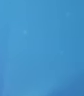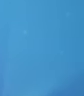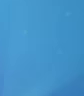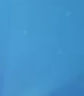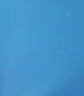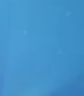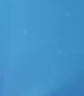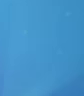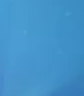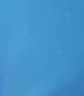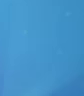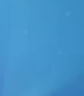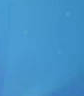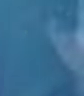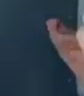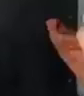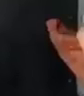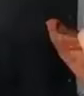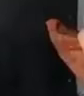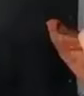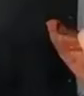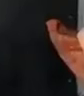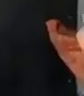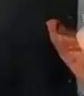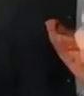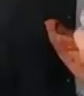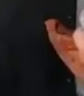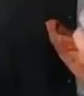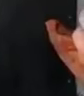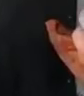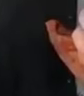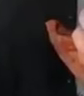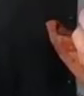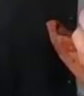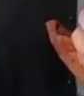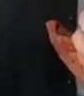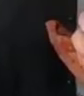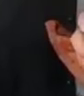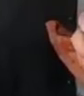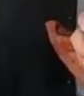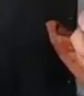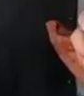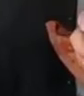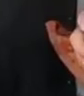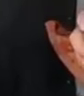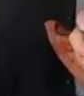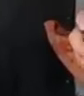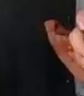Pásanos la última parte de esta entrevista. Y recientemente, podría decir, aprox